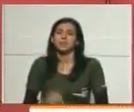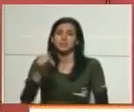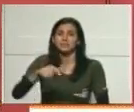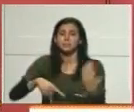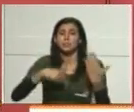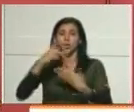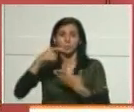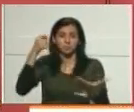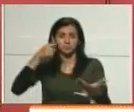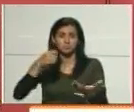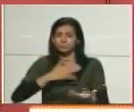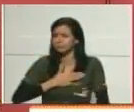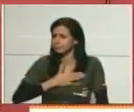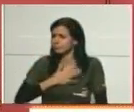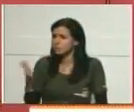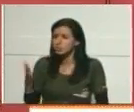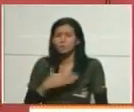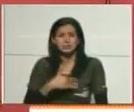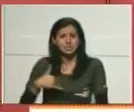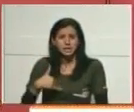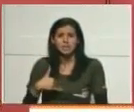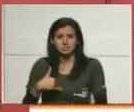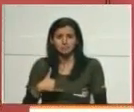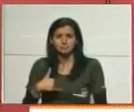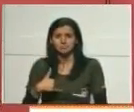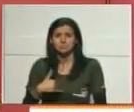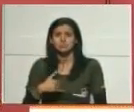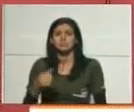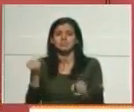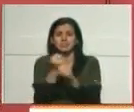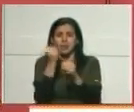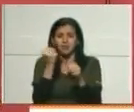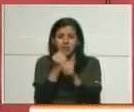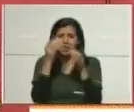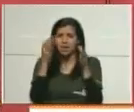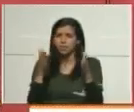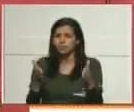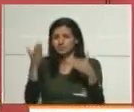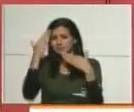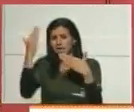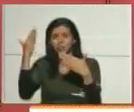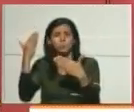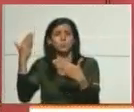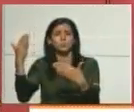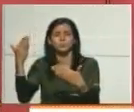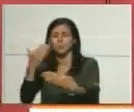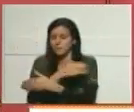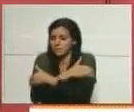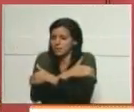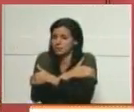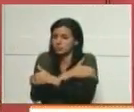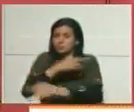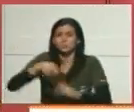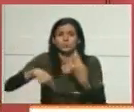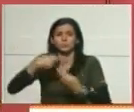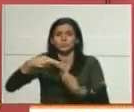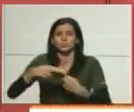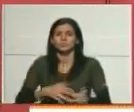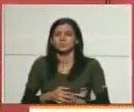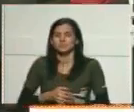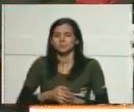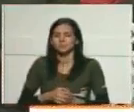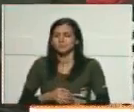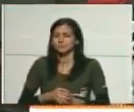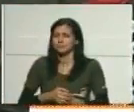Cuando quiera, y desde aquí los trabajadores y trabajadoras le mandan un abrazo solidario revolucionario, cargado de